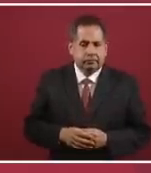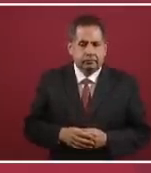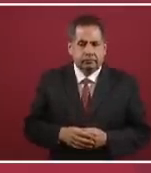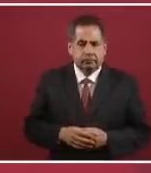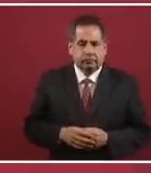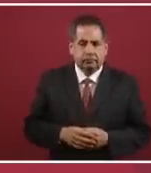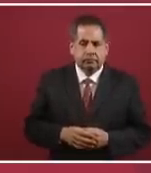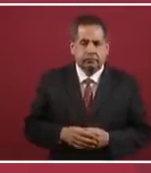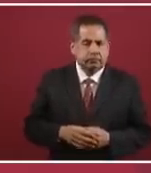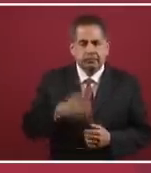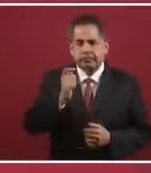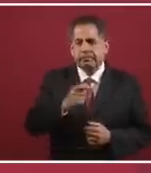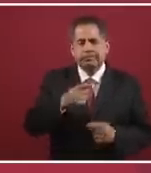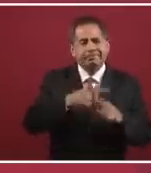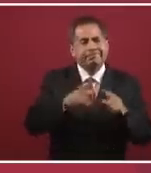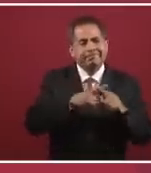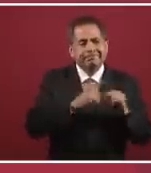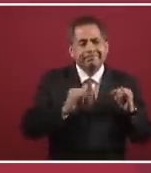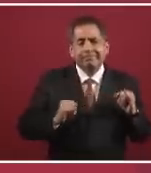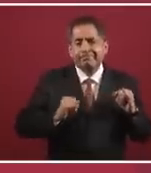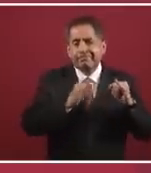son instituciones